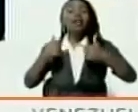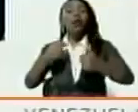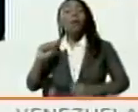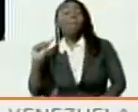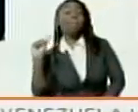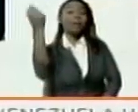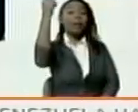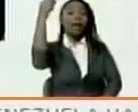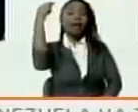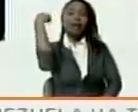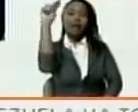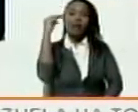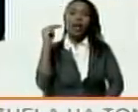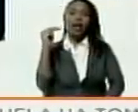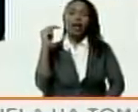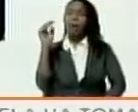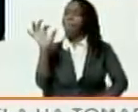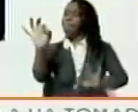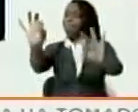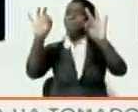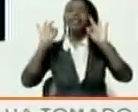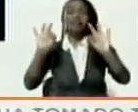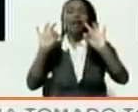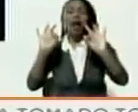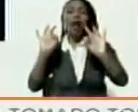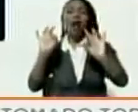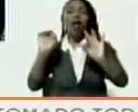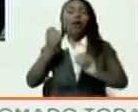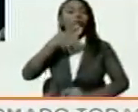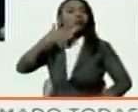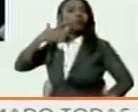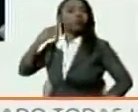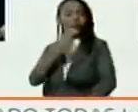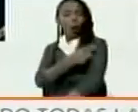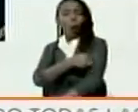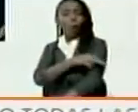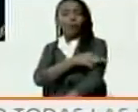decirle, de primer nivel. Y la moral de los hospitales, la moral